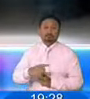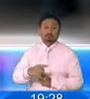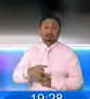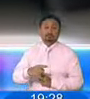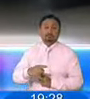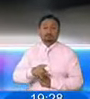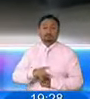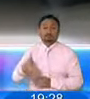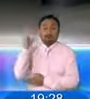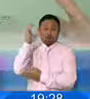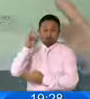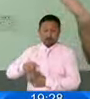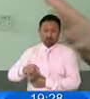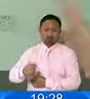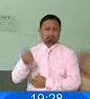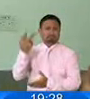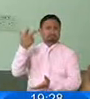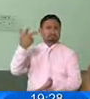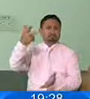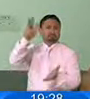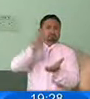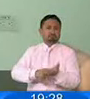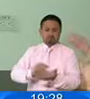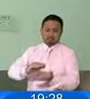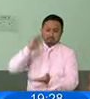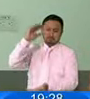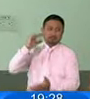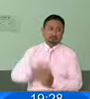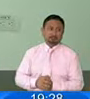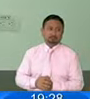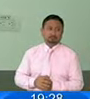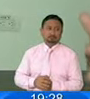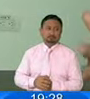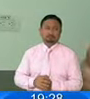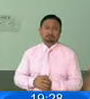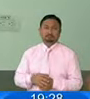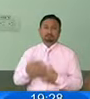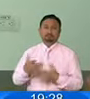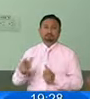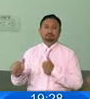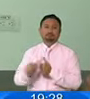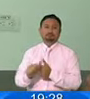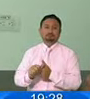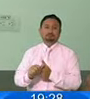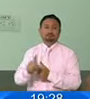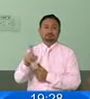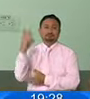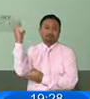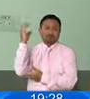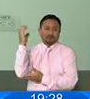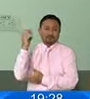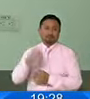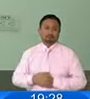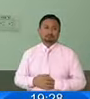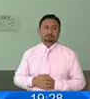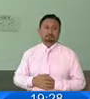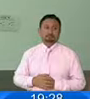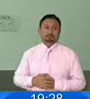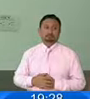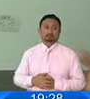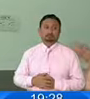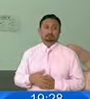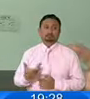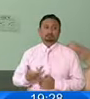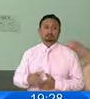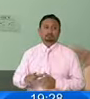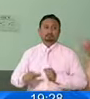se triplica en Colombia. Estamos a pocas millas náuticas de la frontera con Colombia. En el